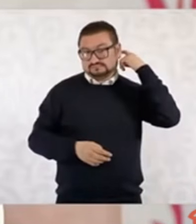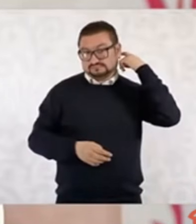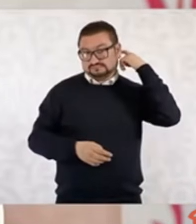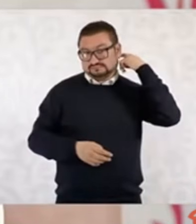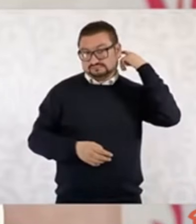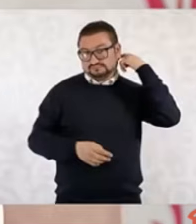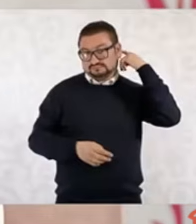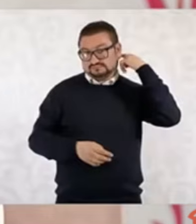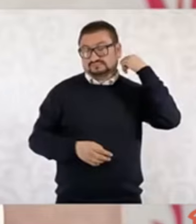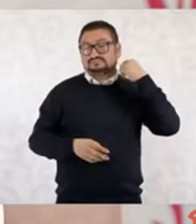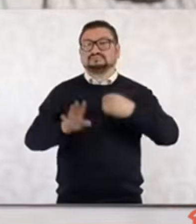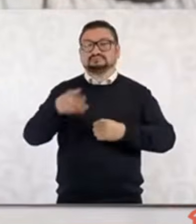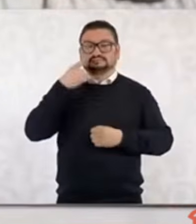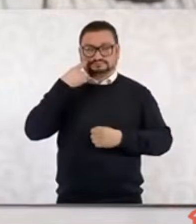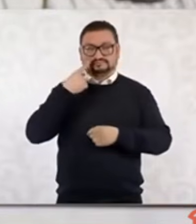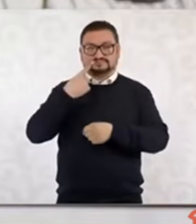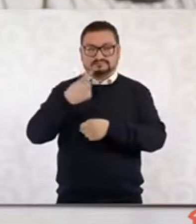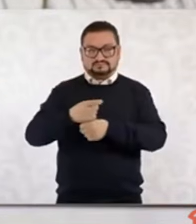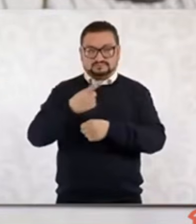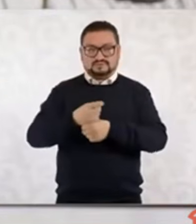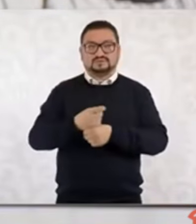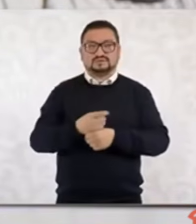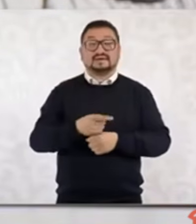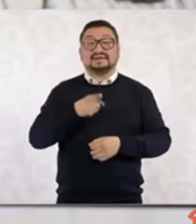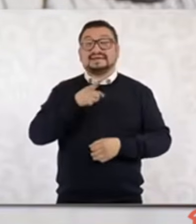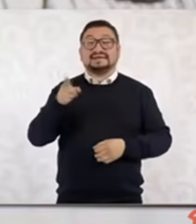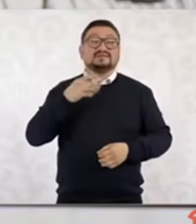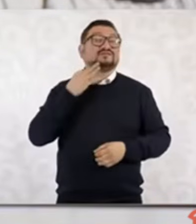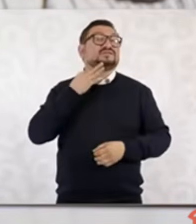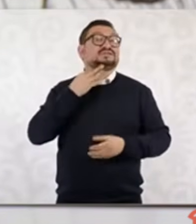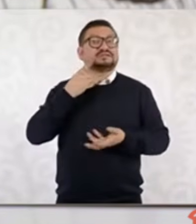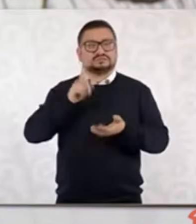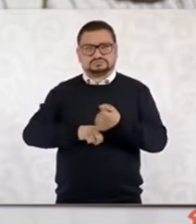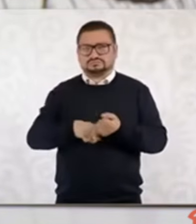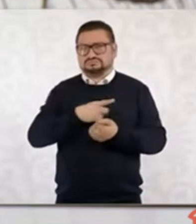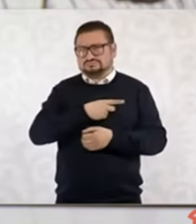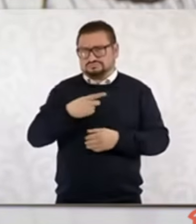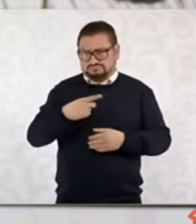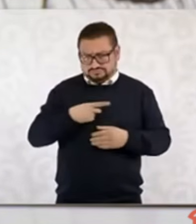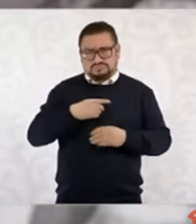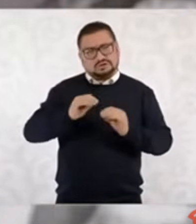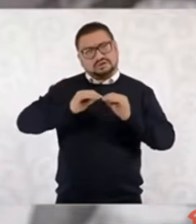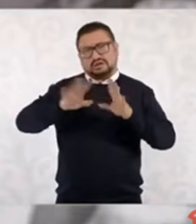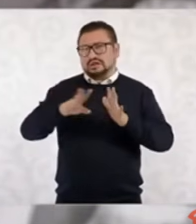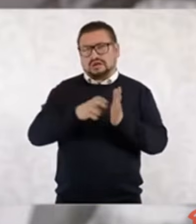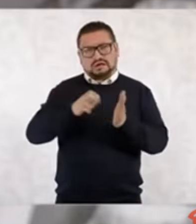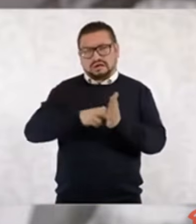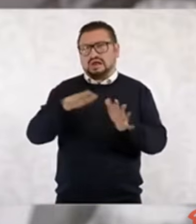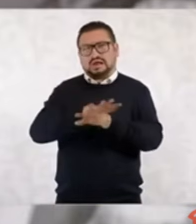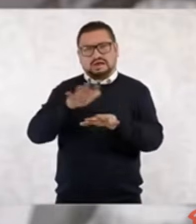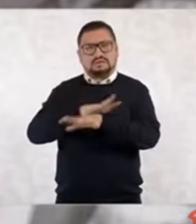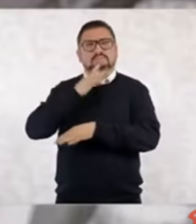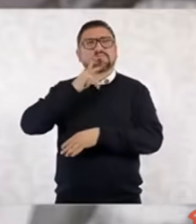Lo primero, por supuesto que las fiscalías deben mejorar, por supuesto.